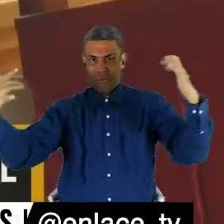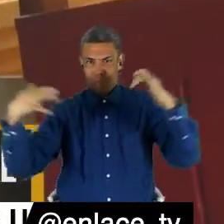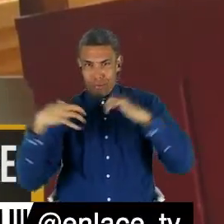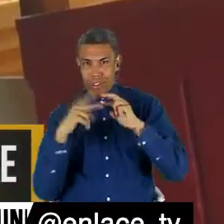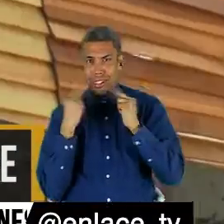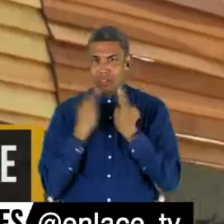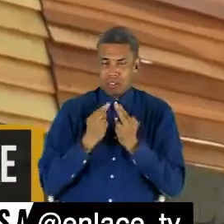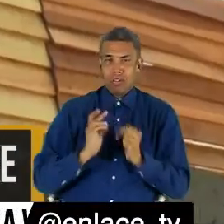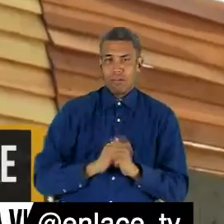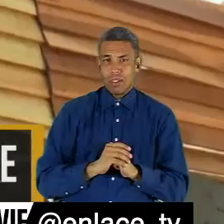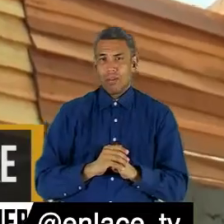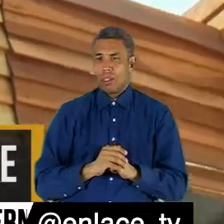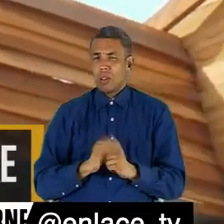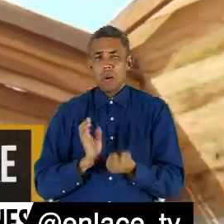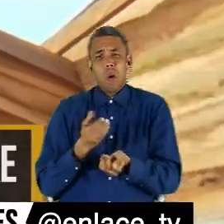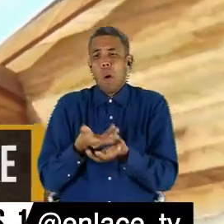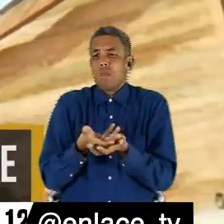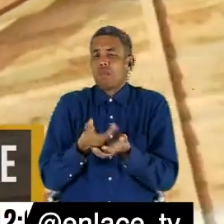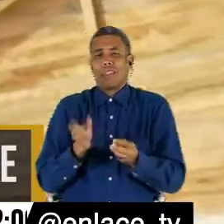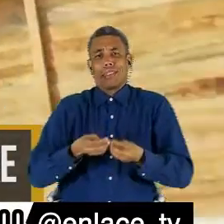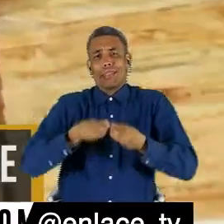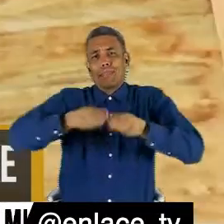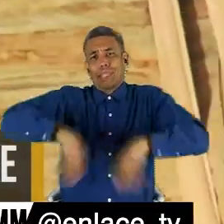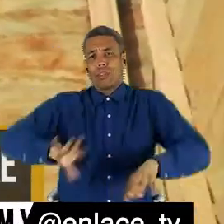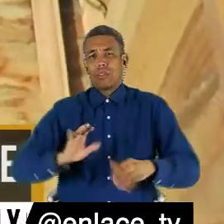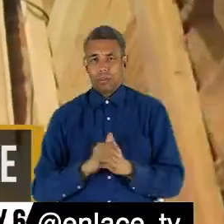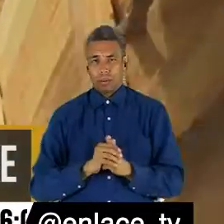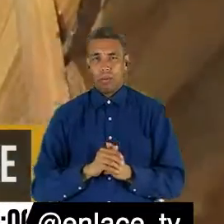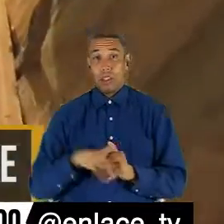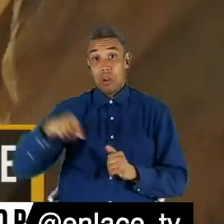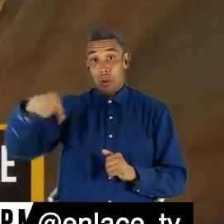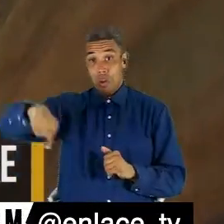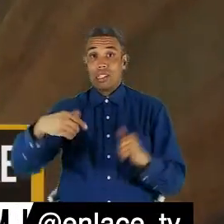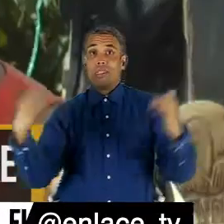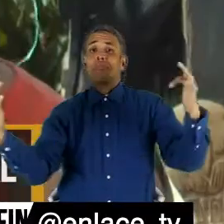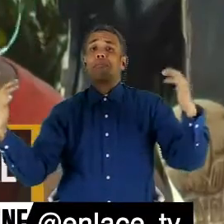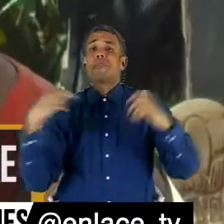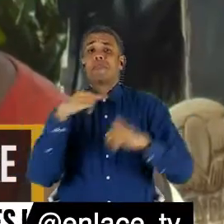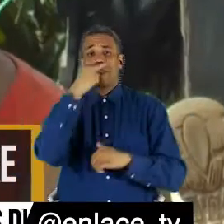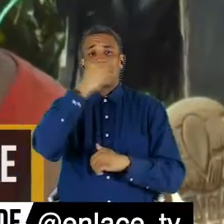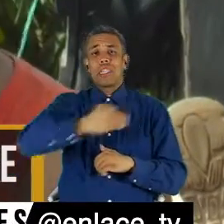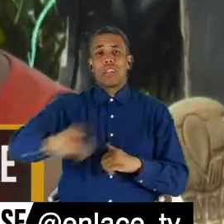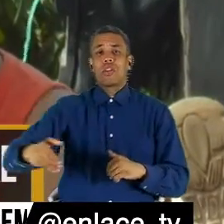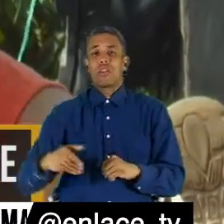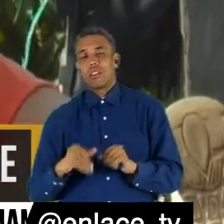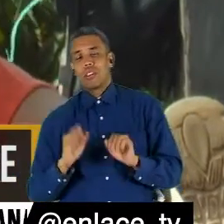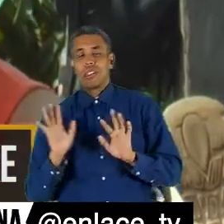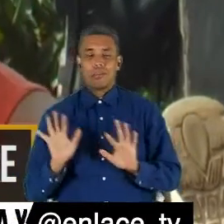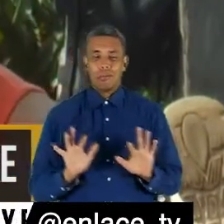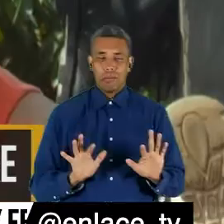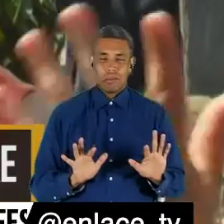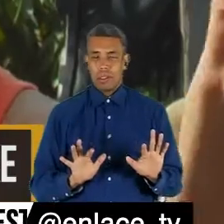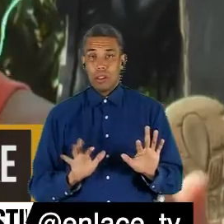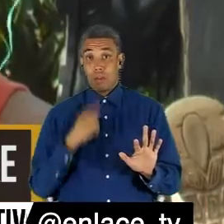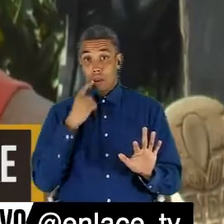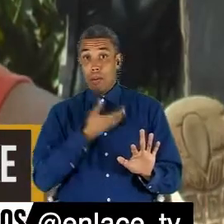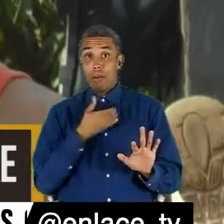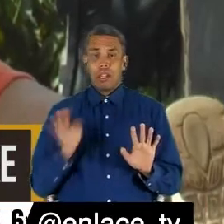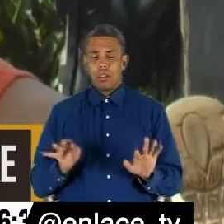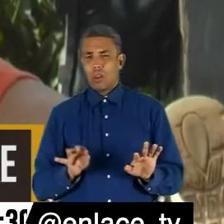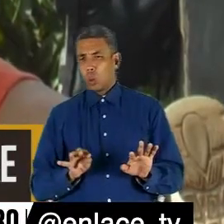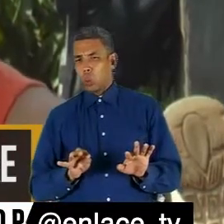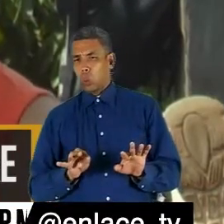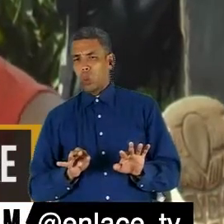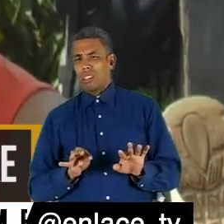y los papitos, de ver esto así, pidieron que el bienestar me apoye y estén en esto,